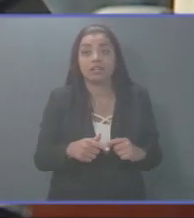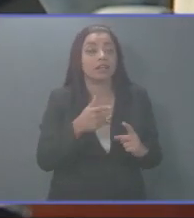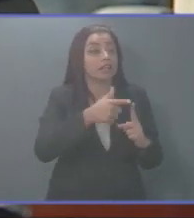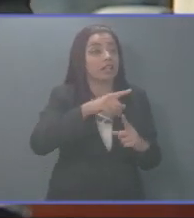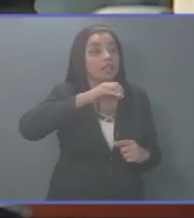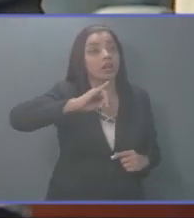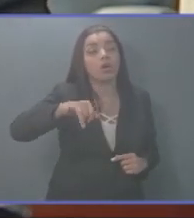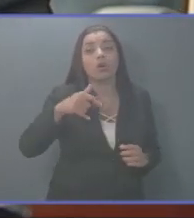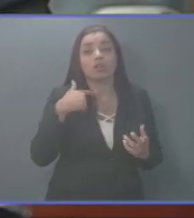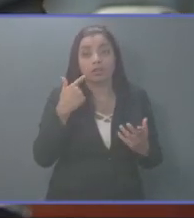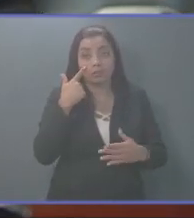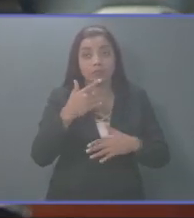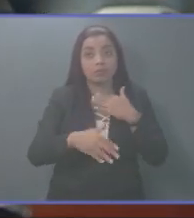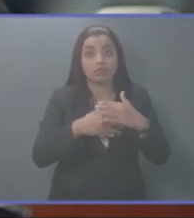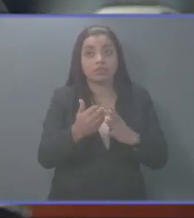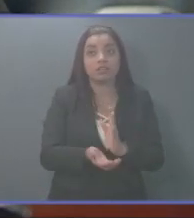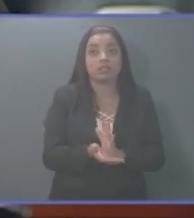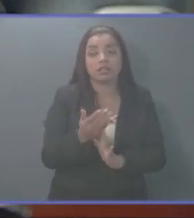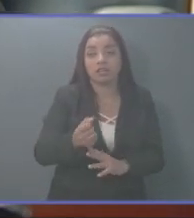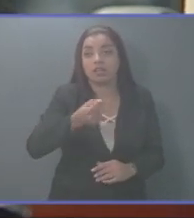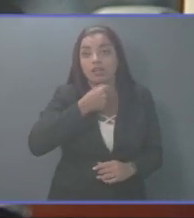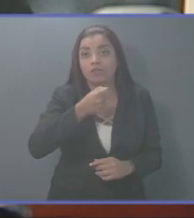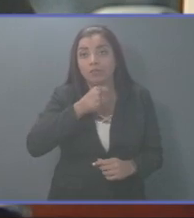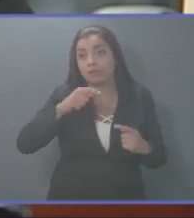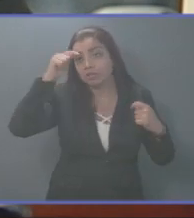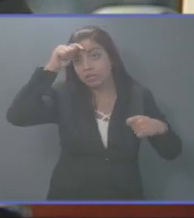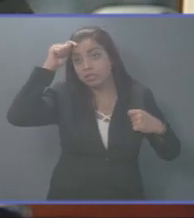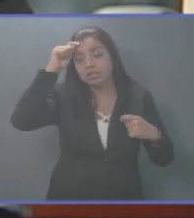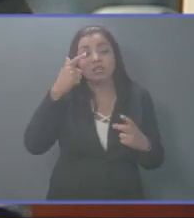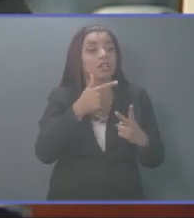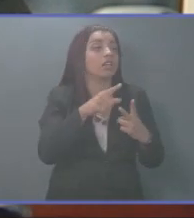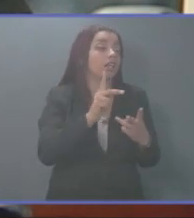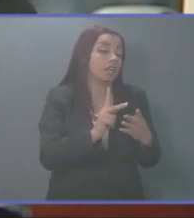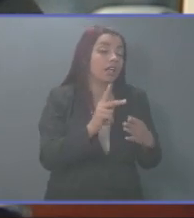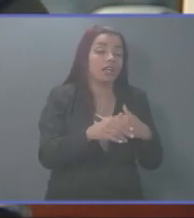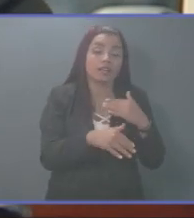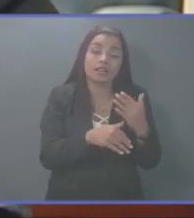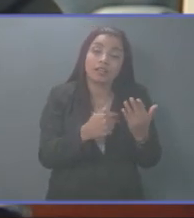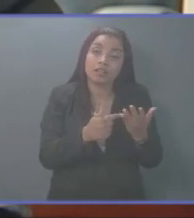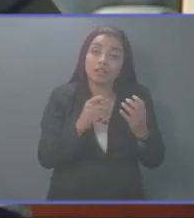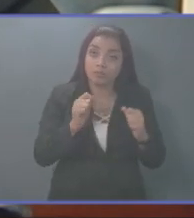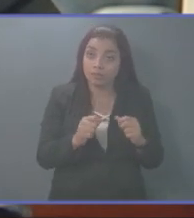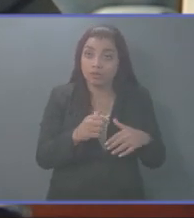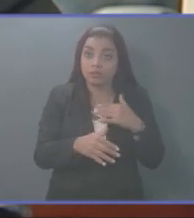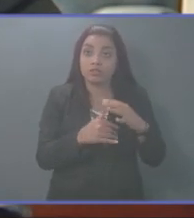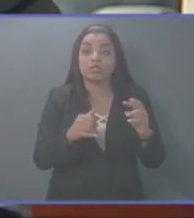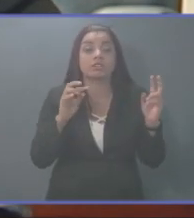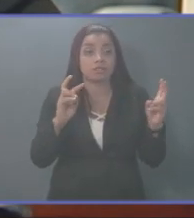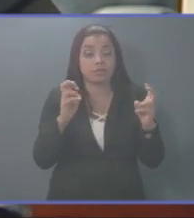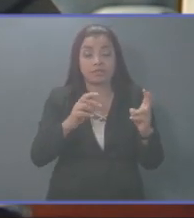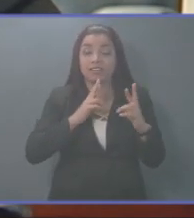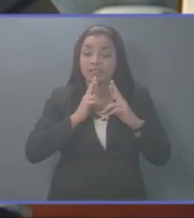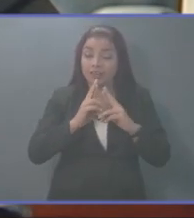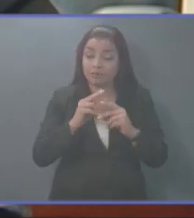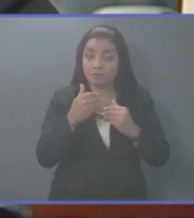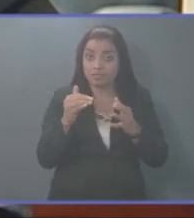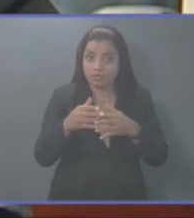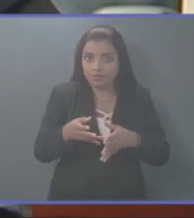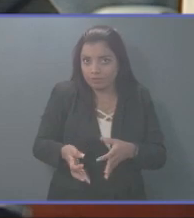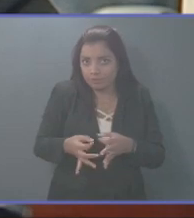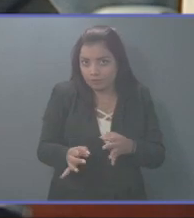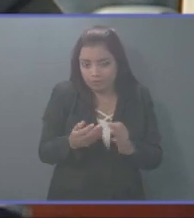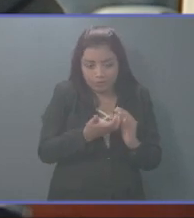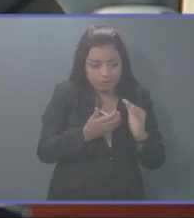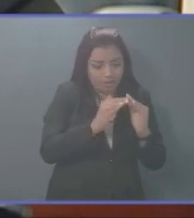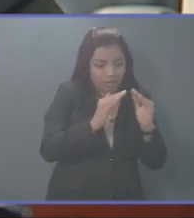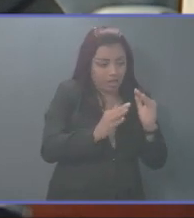J. Desarrollar las campañas de información y sensibilización. K. Crear subcomisiones temáticas relacionadas a la respuesta a diferentes fases de